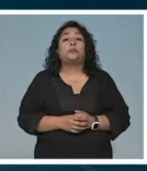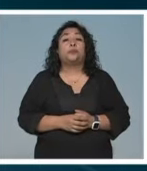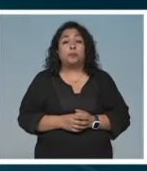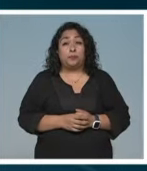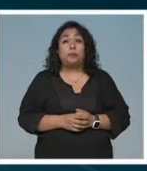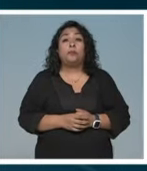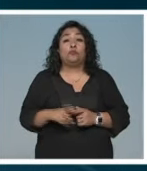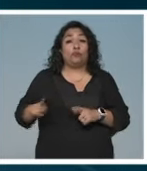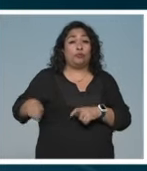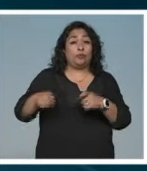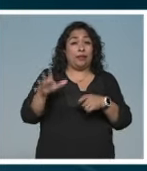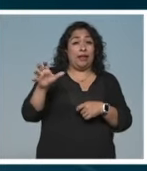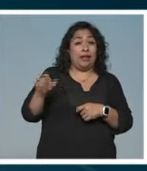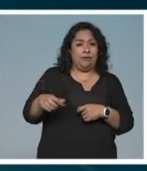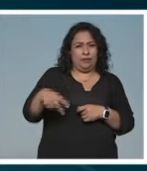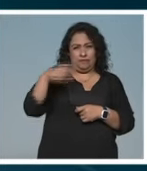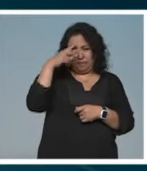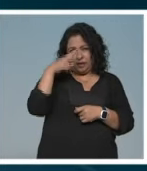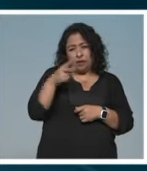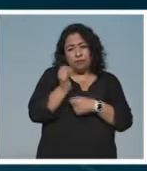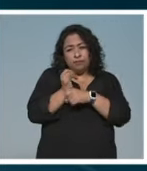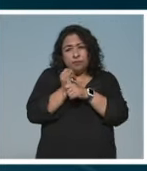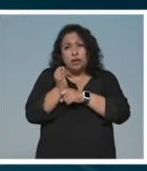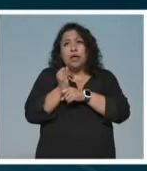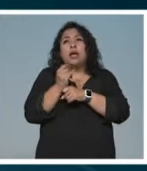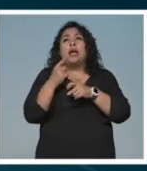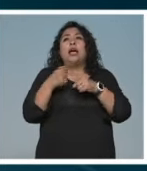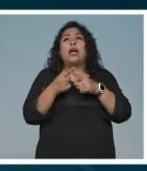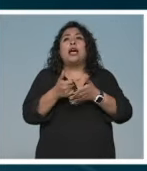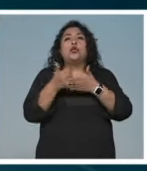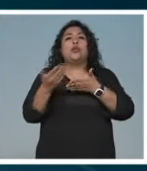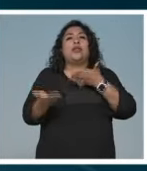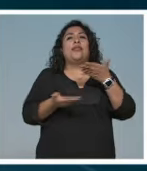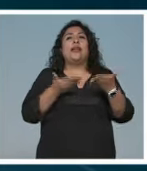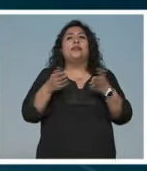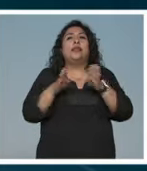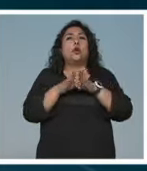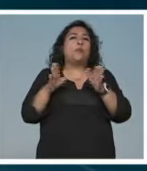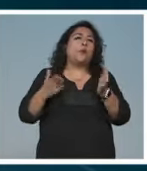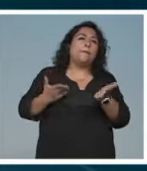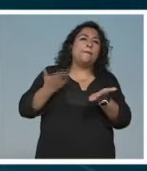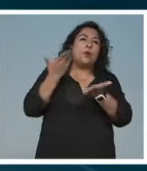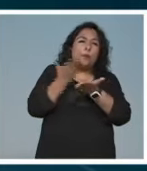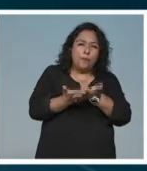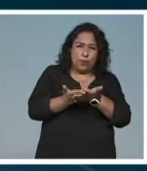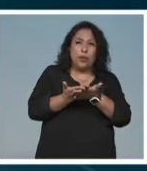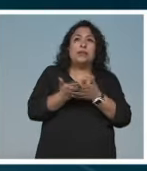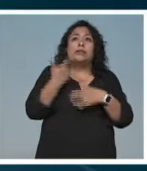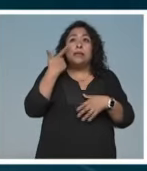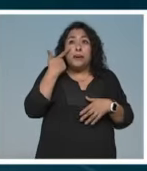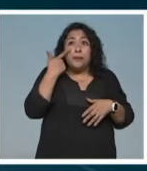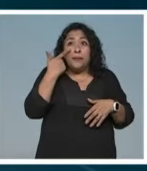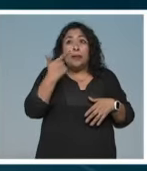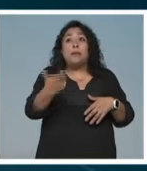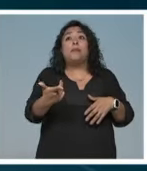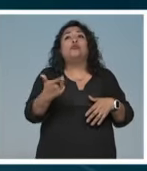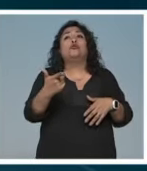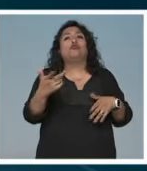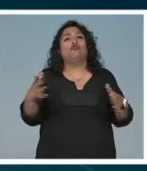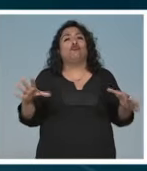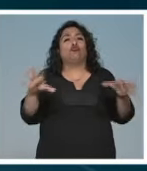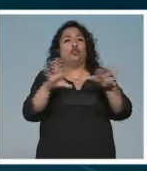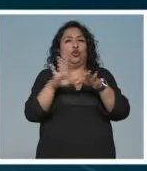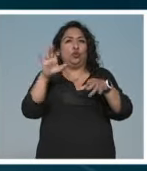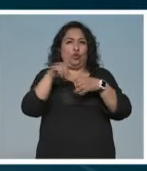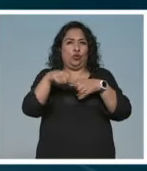La raíz africana de México es explorada por medio de la danza mediante una propuesta que pone de manifiesto el sincretismo